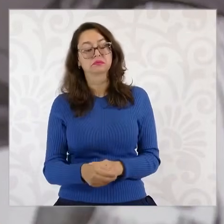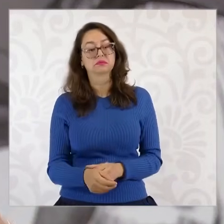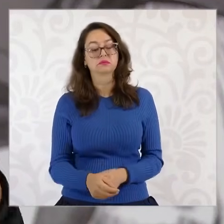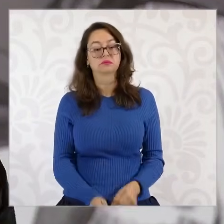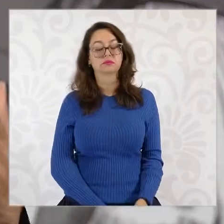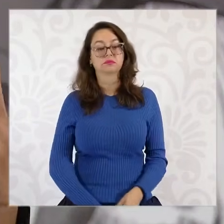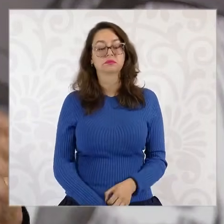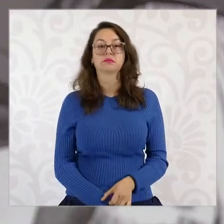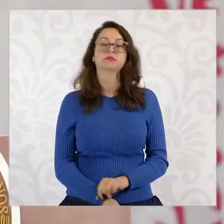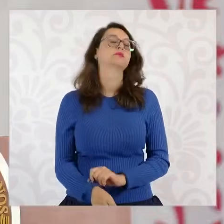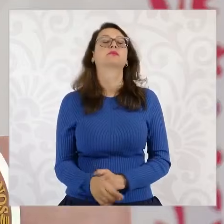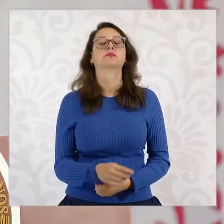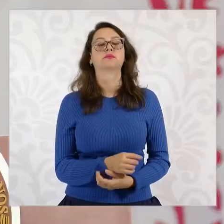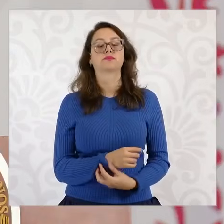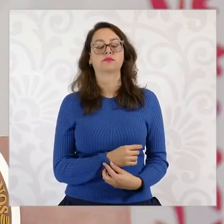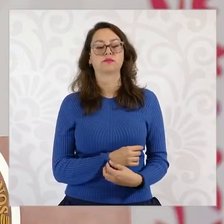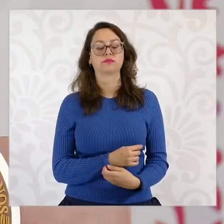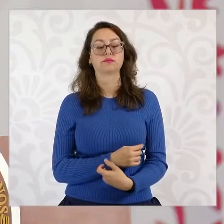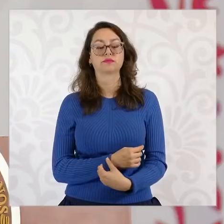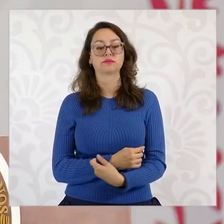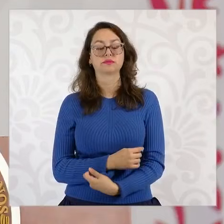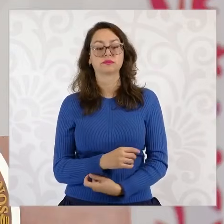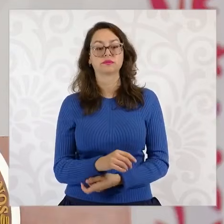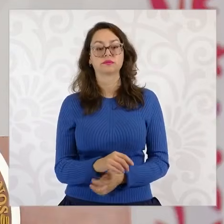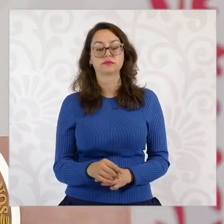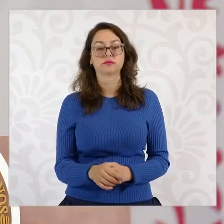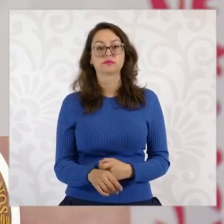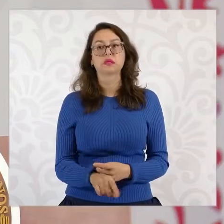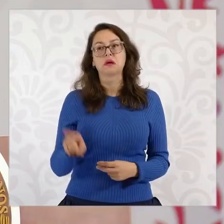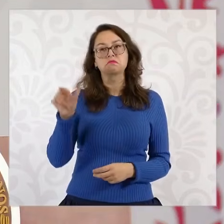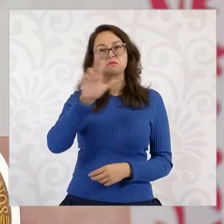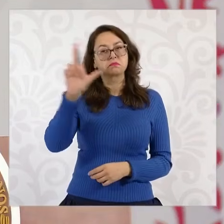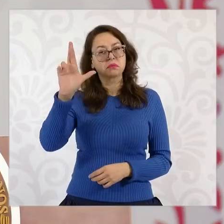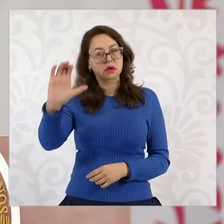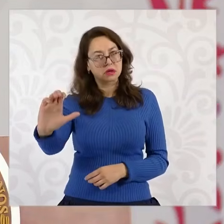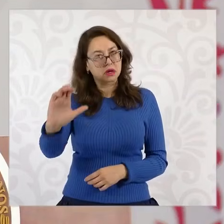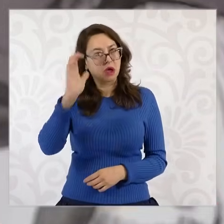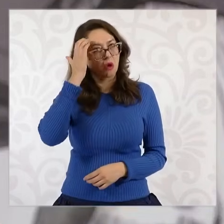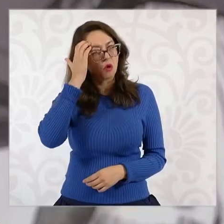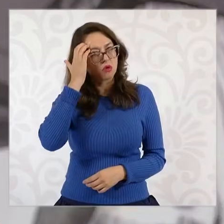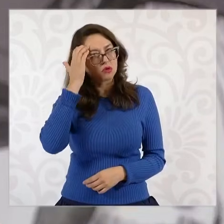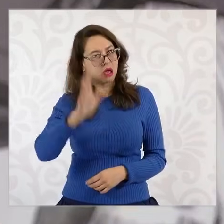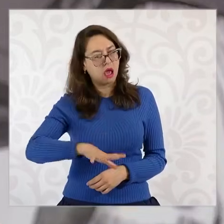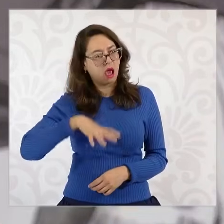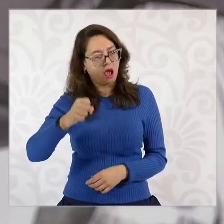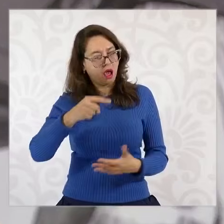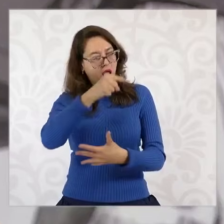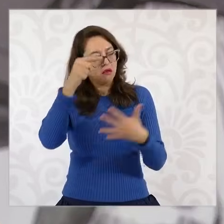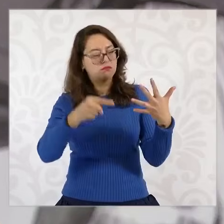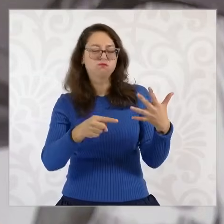reconociendo quizá no exactamente lo que pedía la carta del presidente López Obrador, pero sí reconociendo